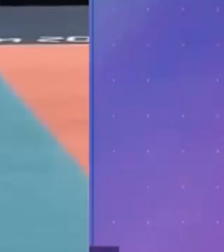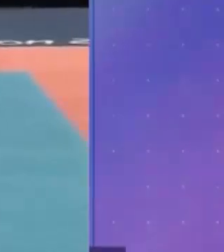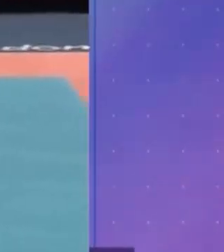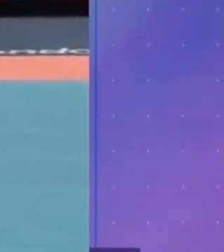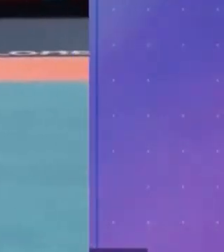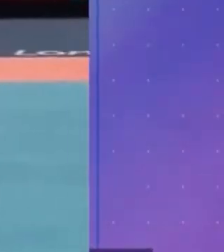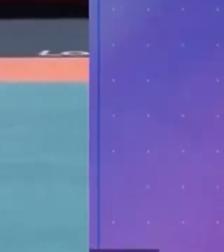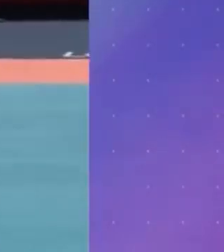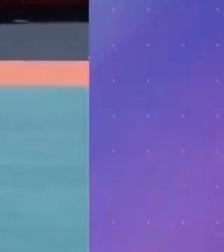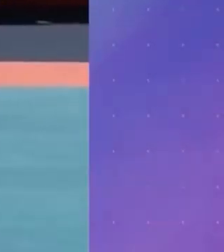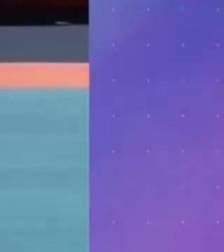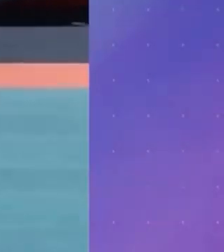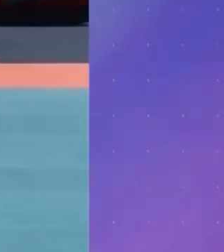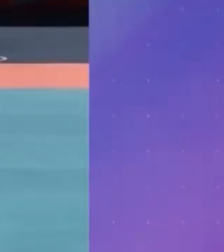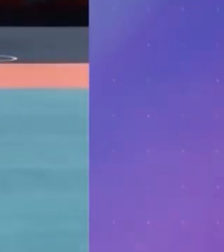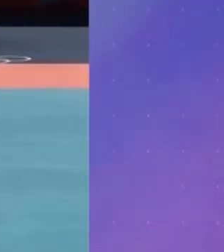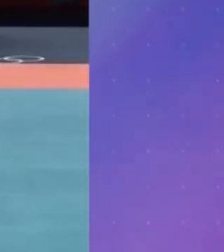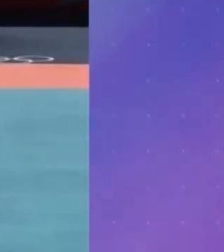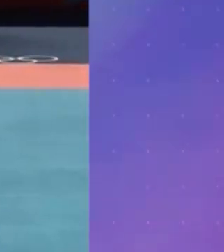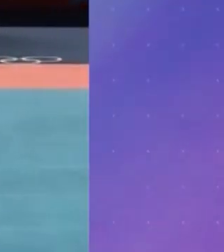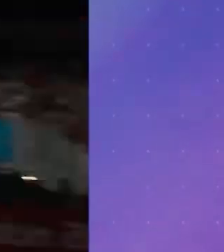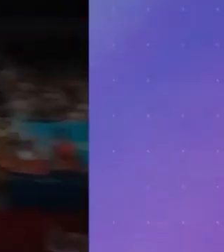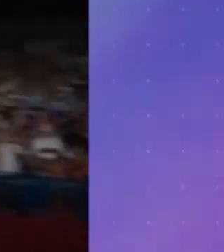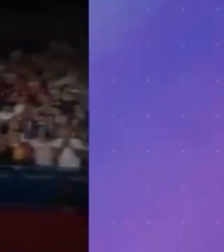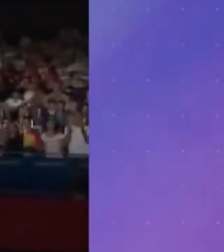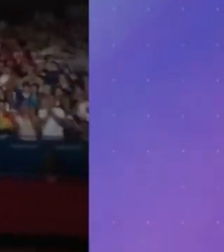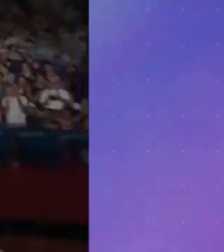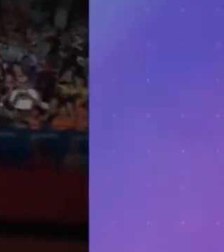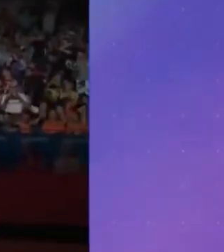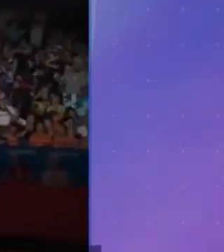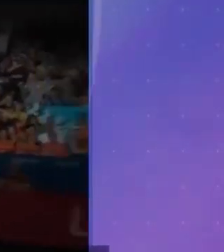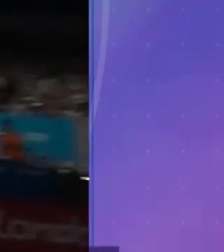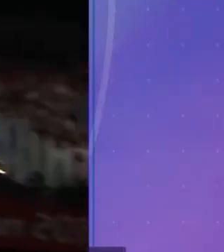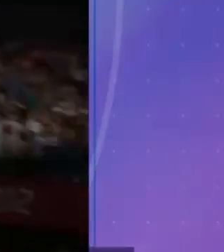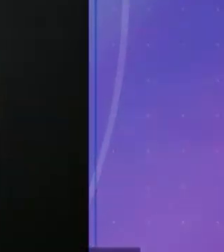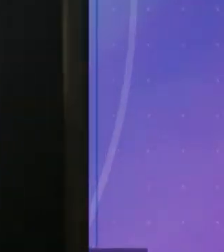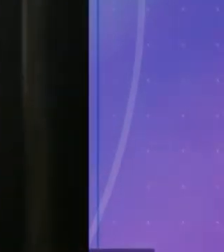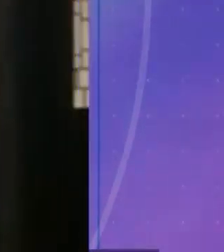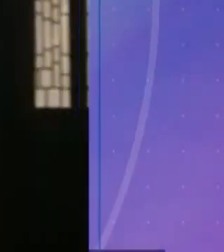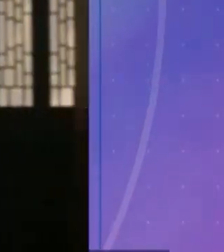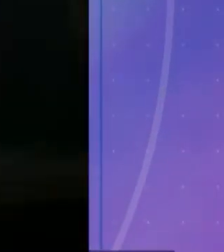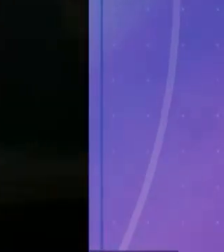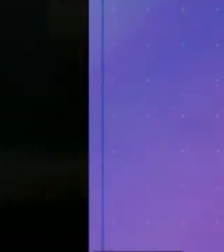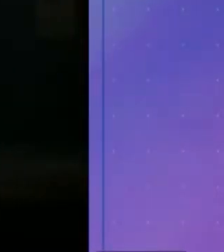one. Just the one strike to the body, enough.